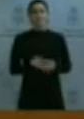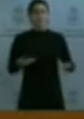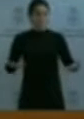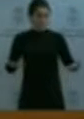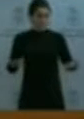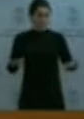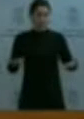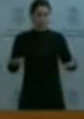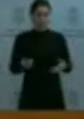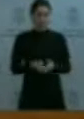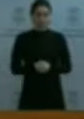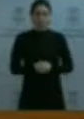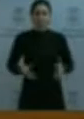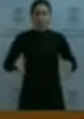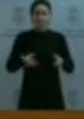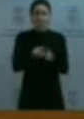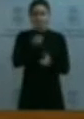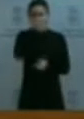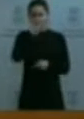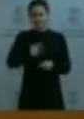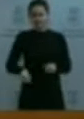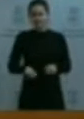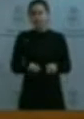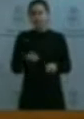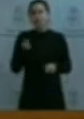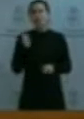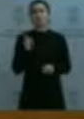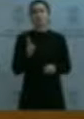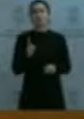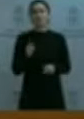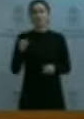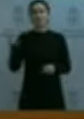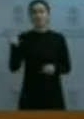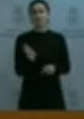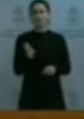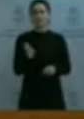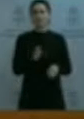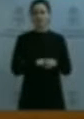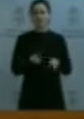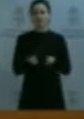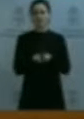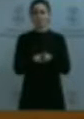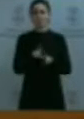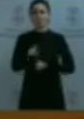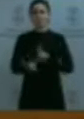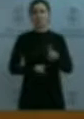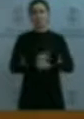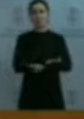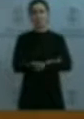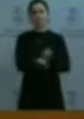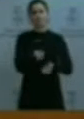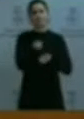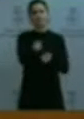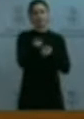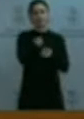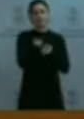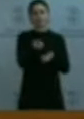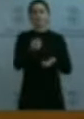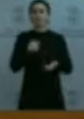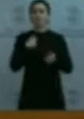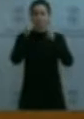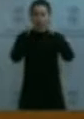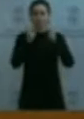que sencillamente lo que viene aquí es a trasladar las preocupaciones del Gobierno. Entonces, nosotros intentamos ser útiles a los afectados,